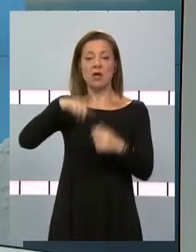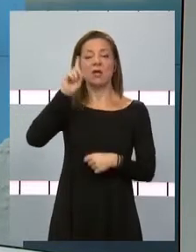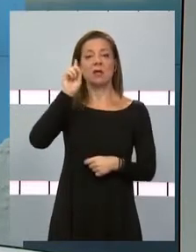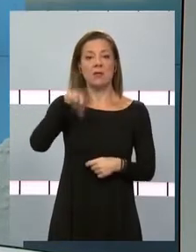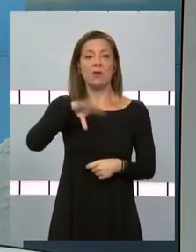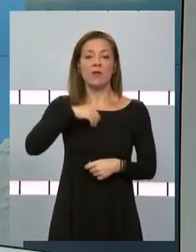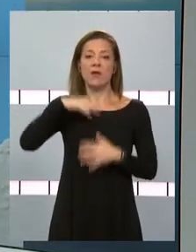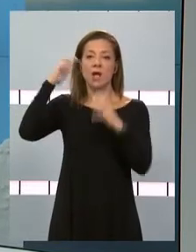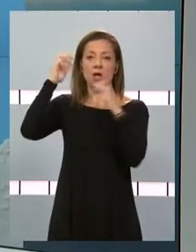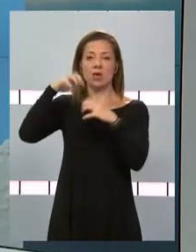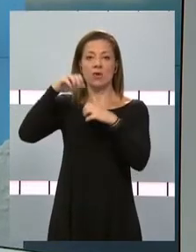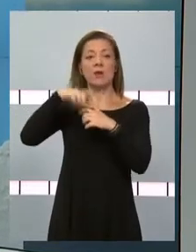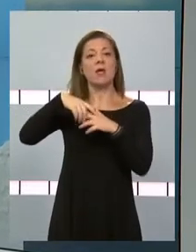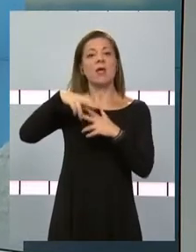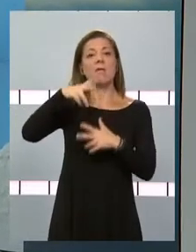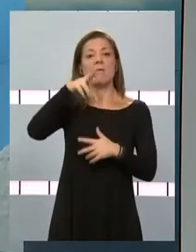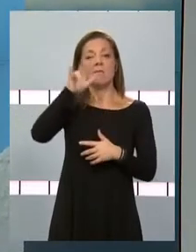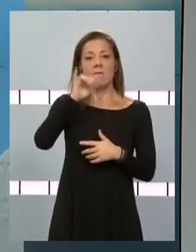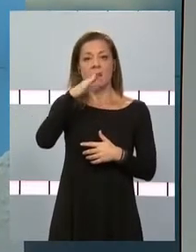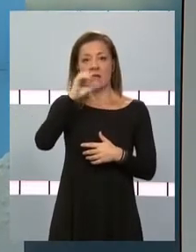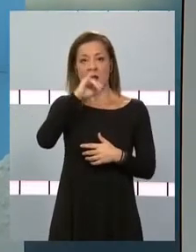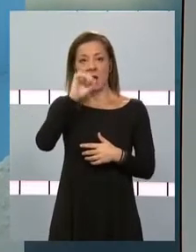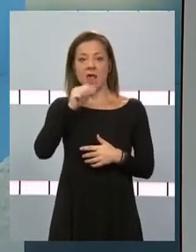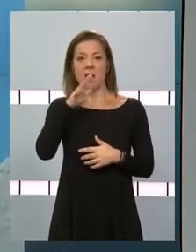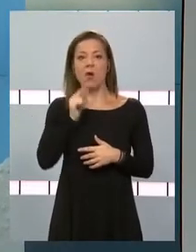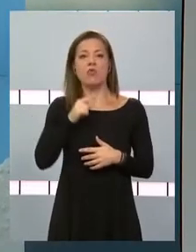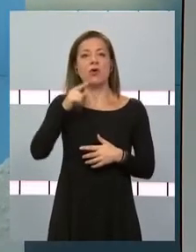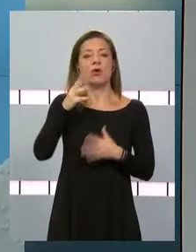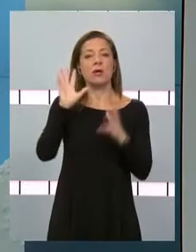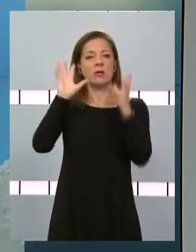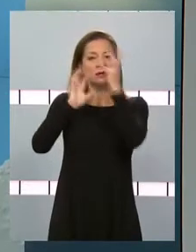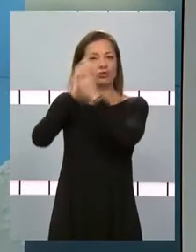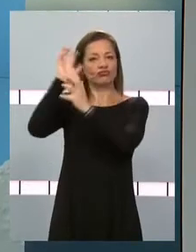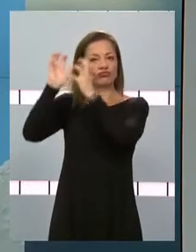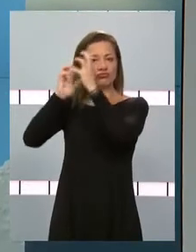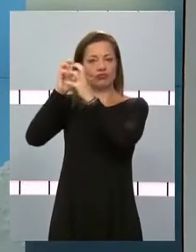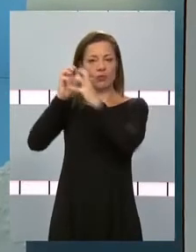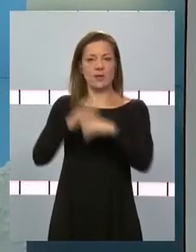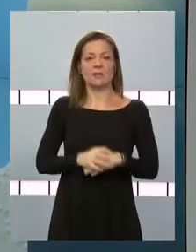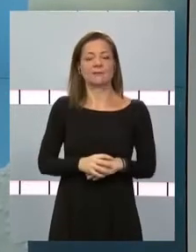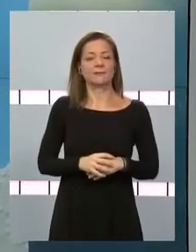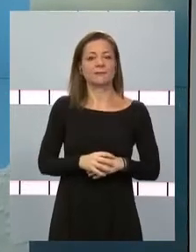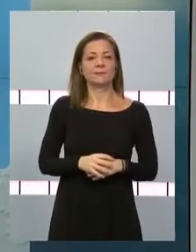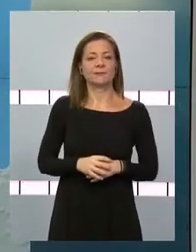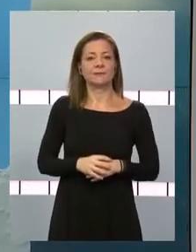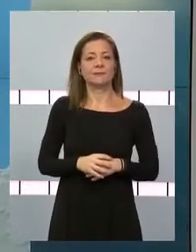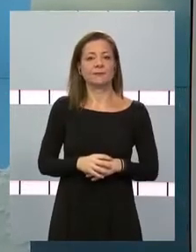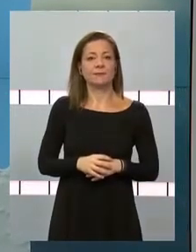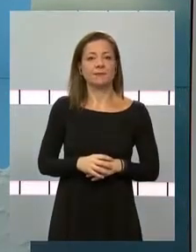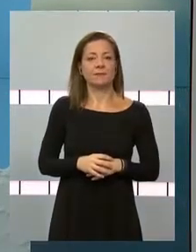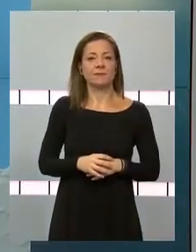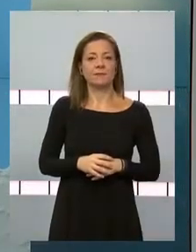podrían darse en puntos del Golfo de Vizcaya debido a esa estratada de tipo bajo que deja el ambiente bastante inestable. En el resto,